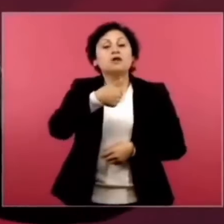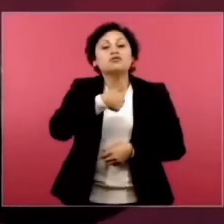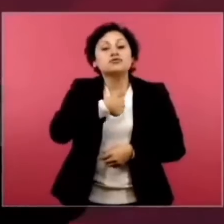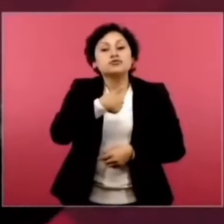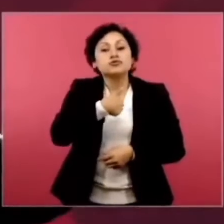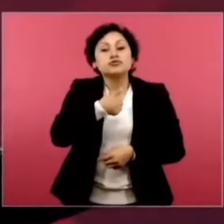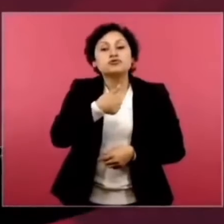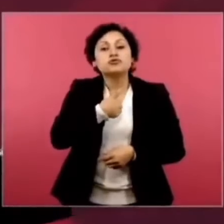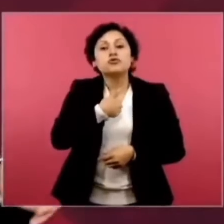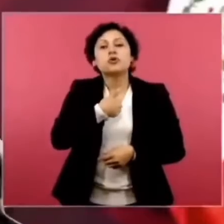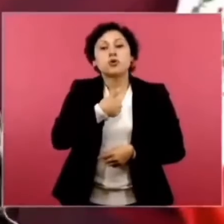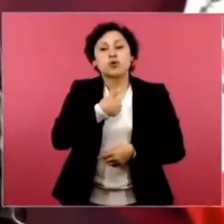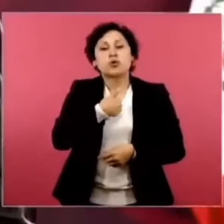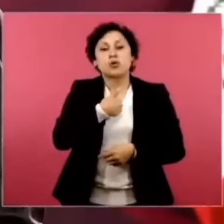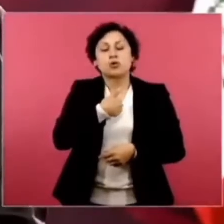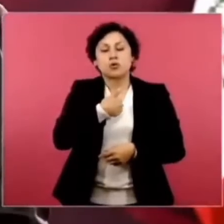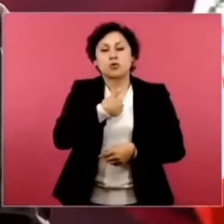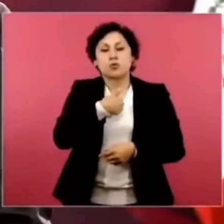la radio y la televisión